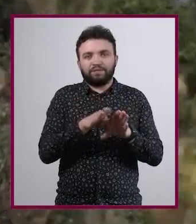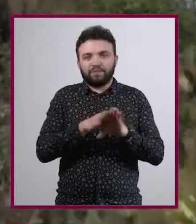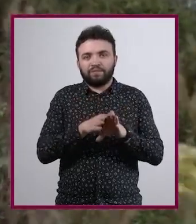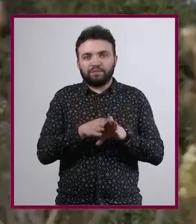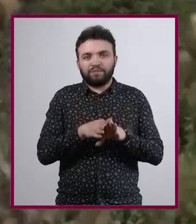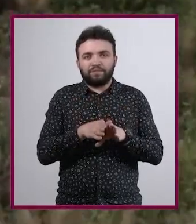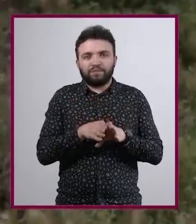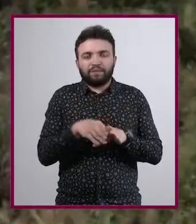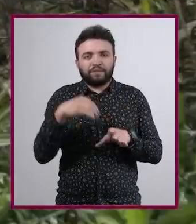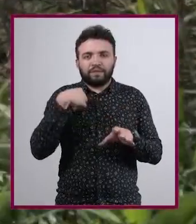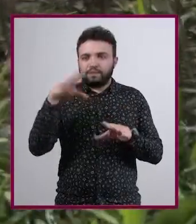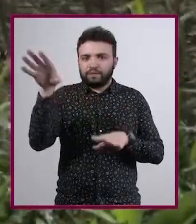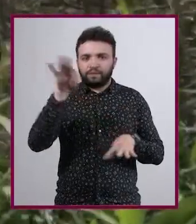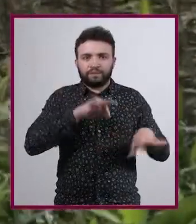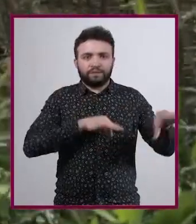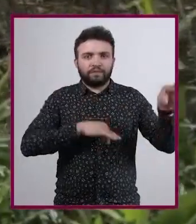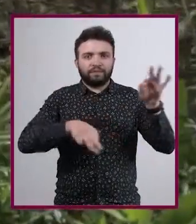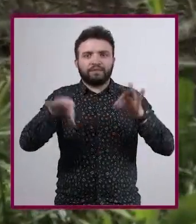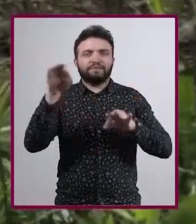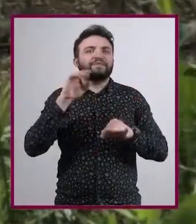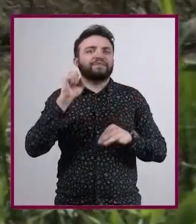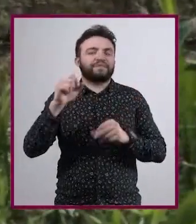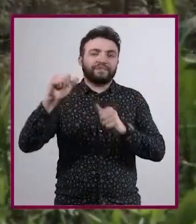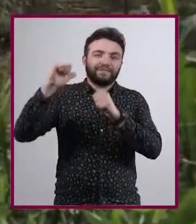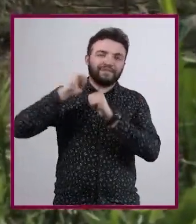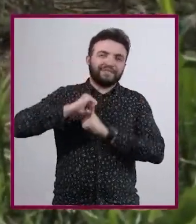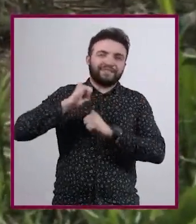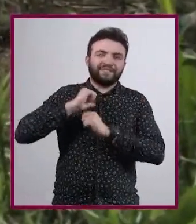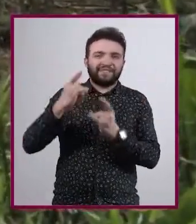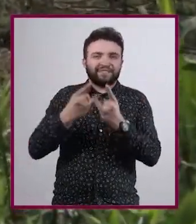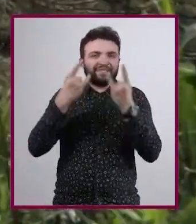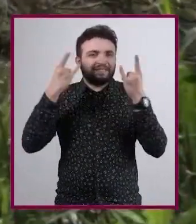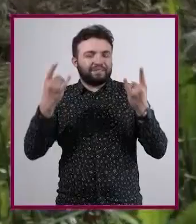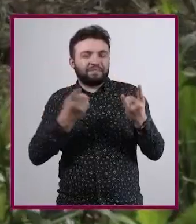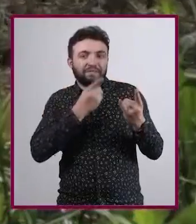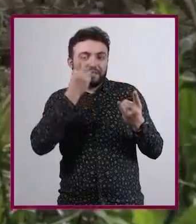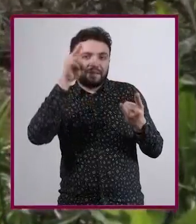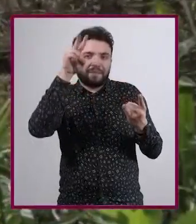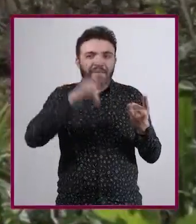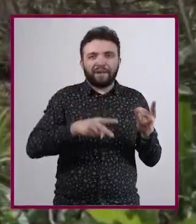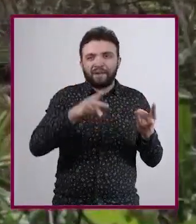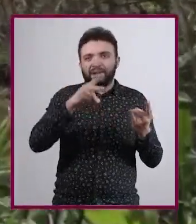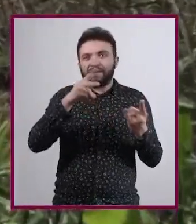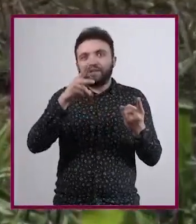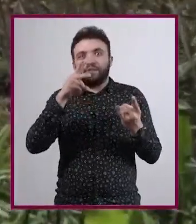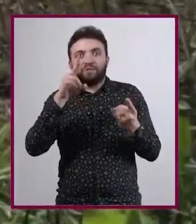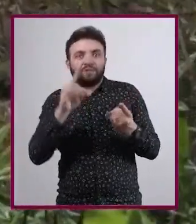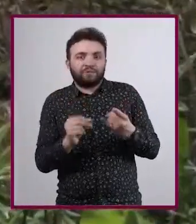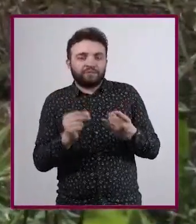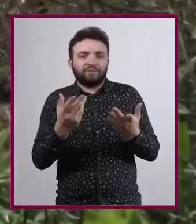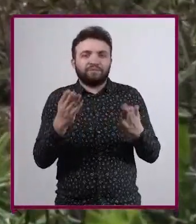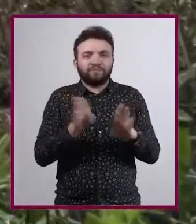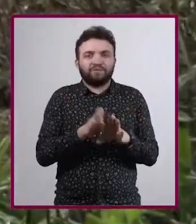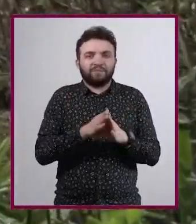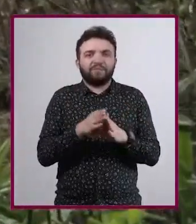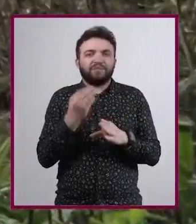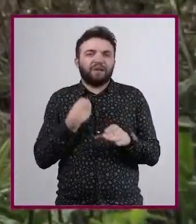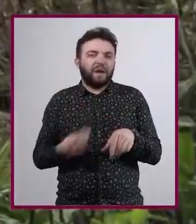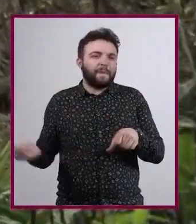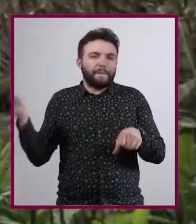estoy tomando elementos de mitos mesoamericanos, bastardeados y alterados